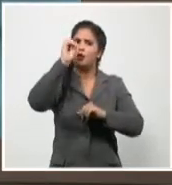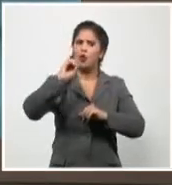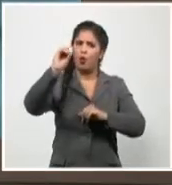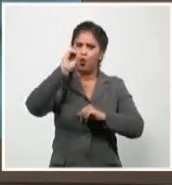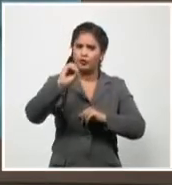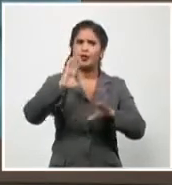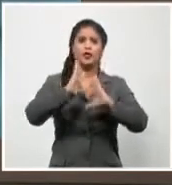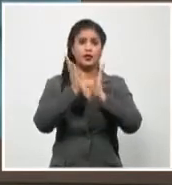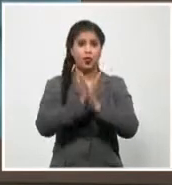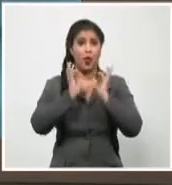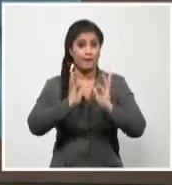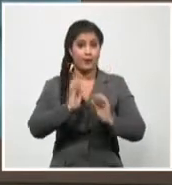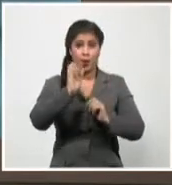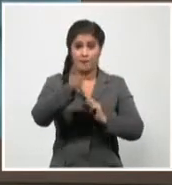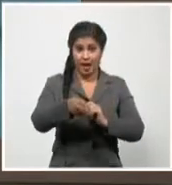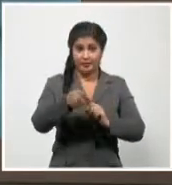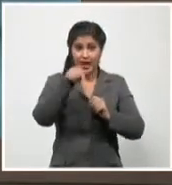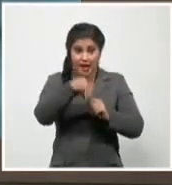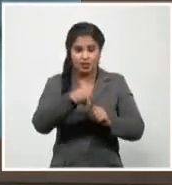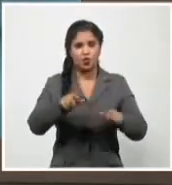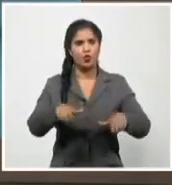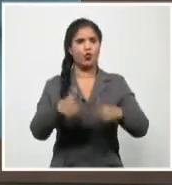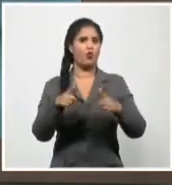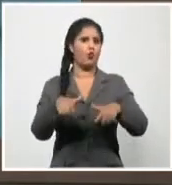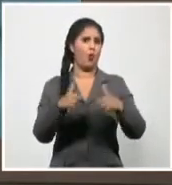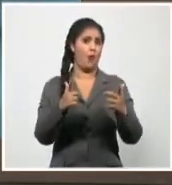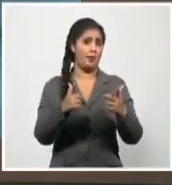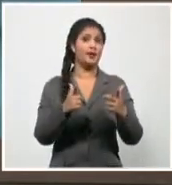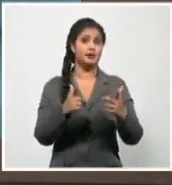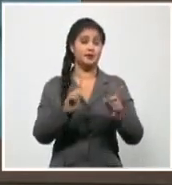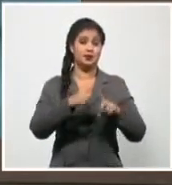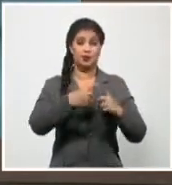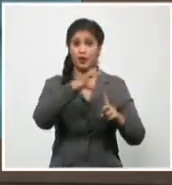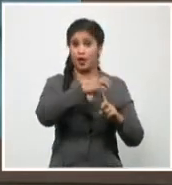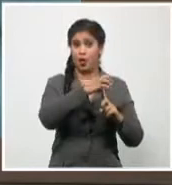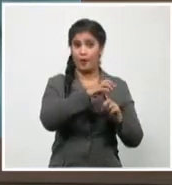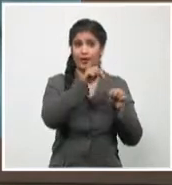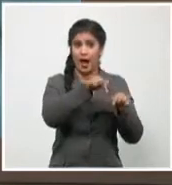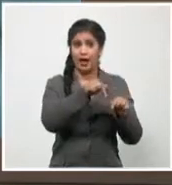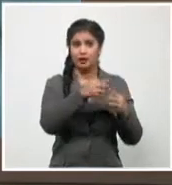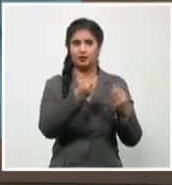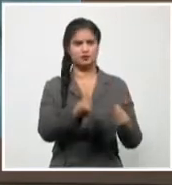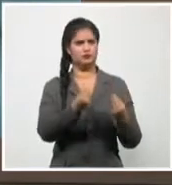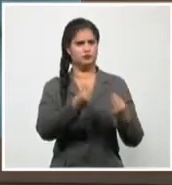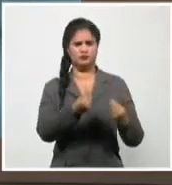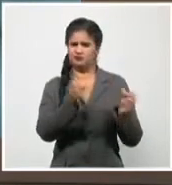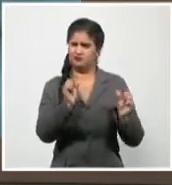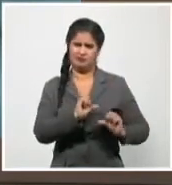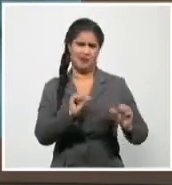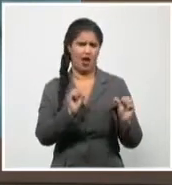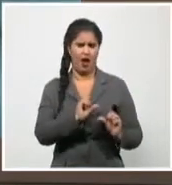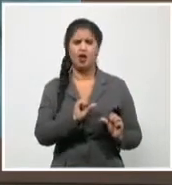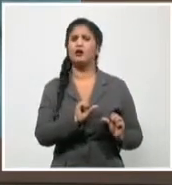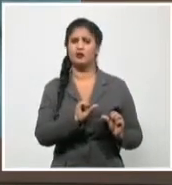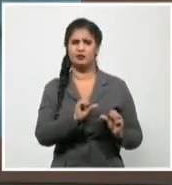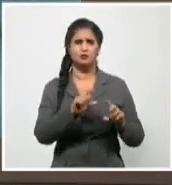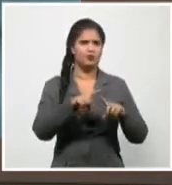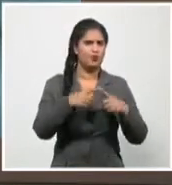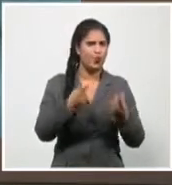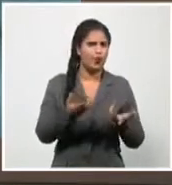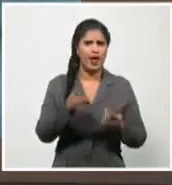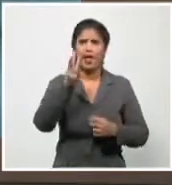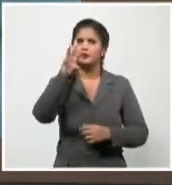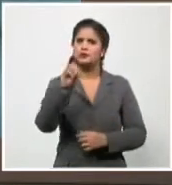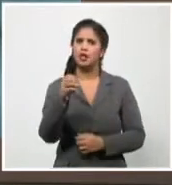literalmente votan el sofá y adoptan la posición de establecer los precios máximos a los bienes y servicios que se ofrecen en